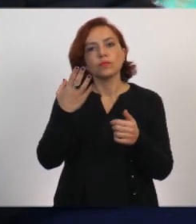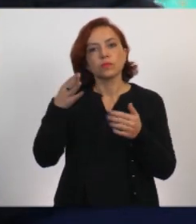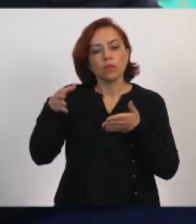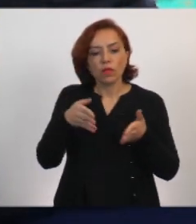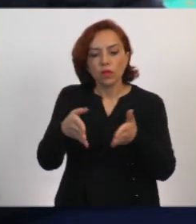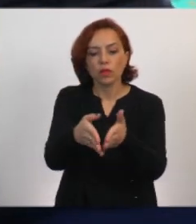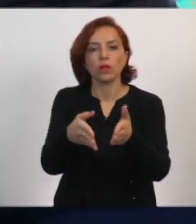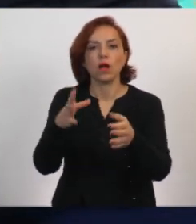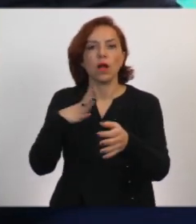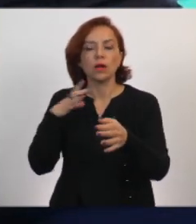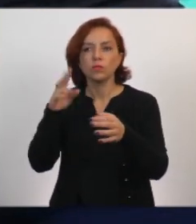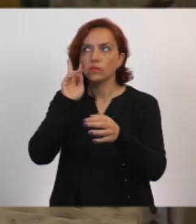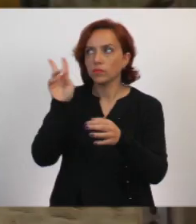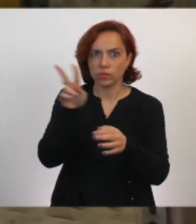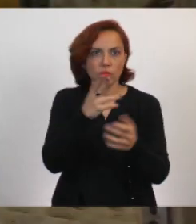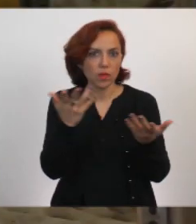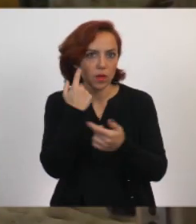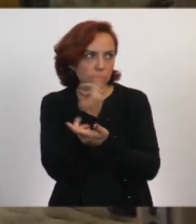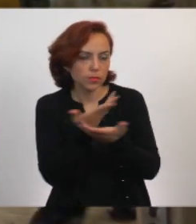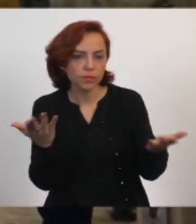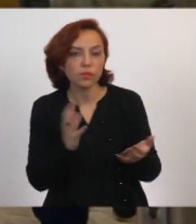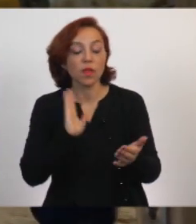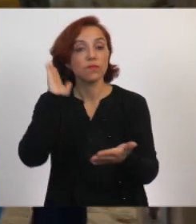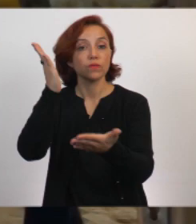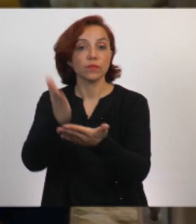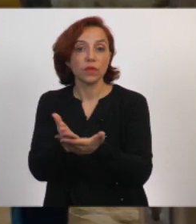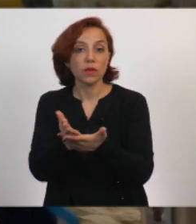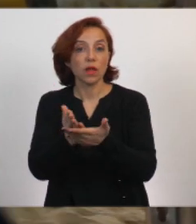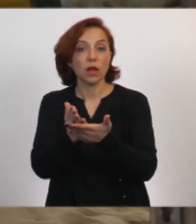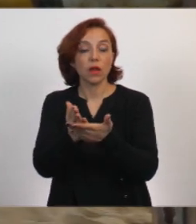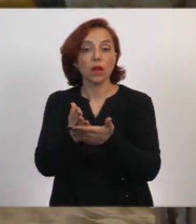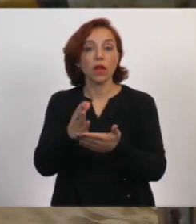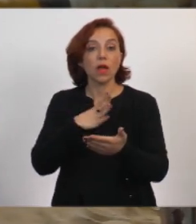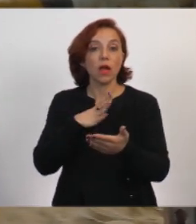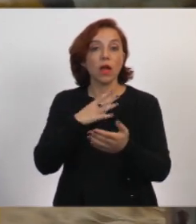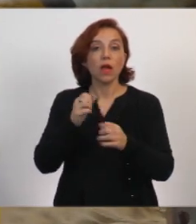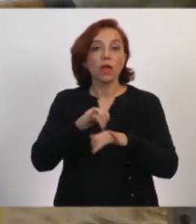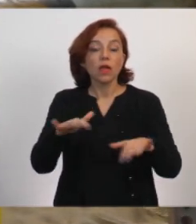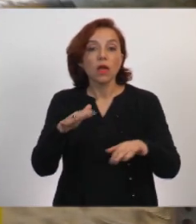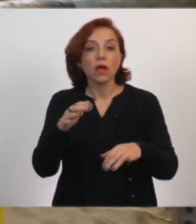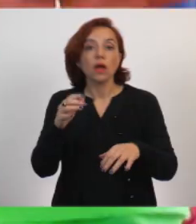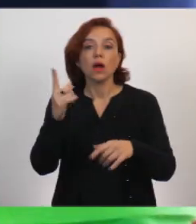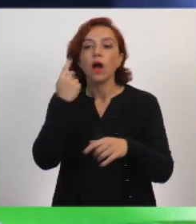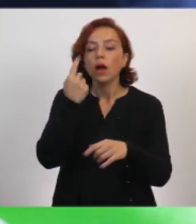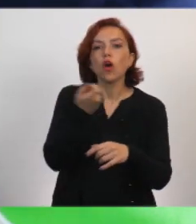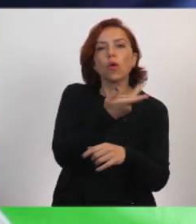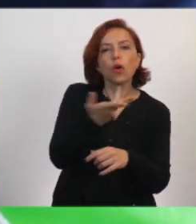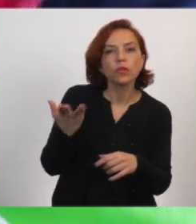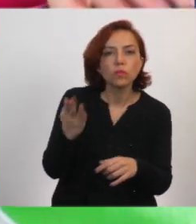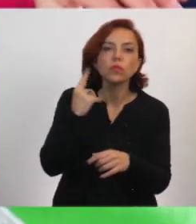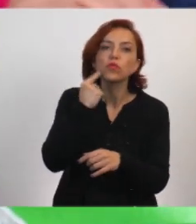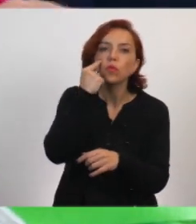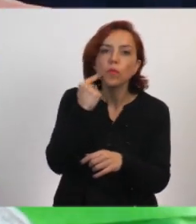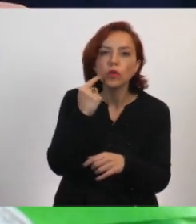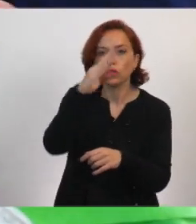hoy en sí estamos haciendo todo un camino de aparatos, que ya lo ven, y al final tenemos un lanzamiento a los números